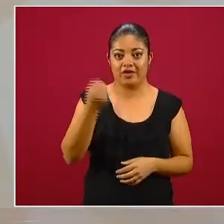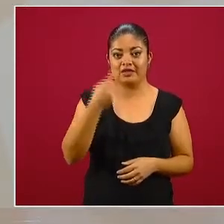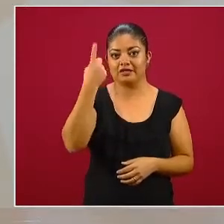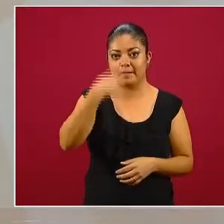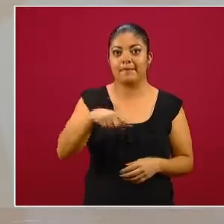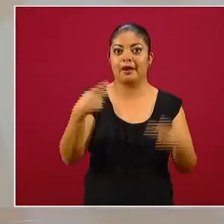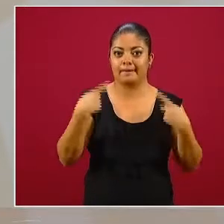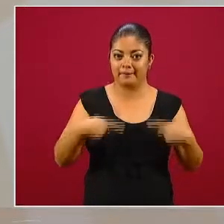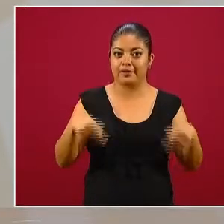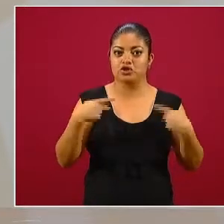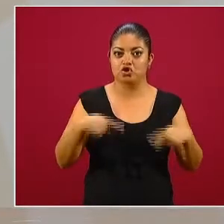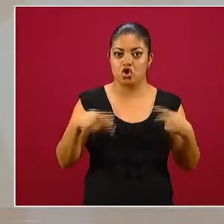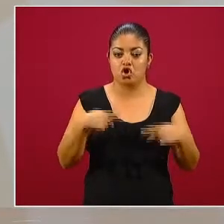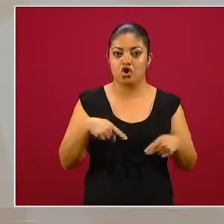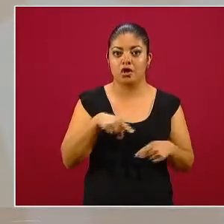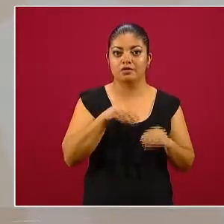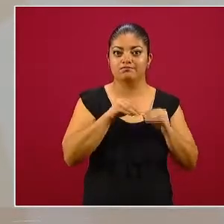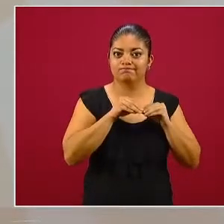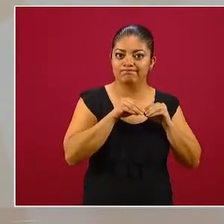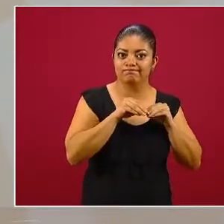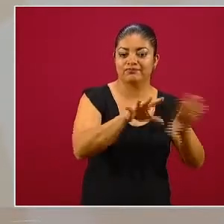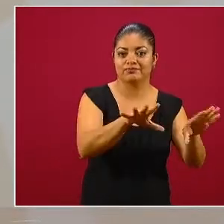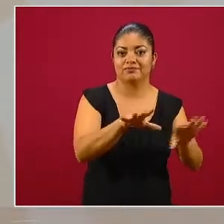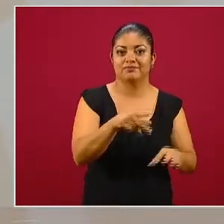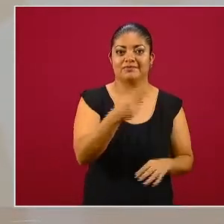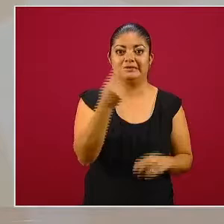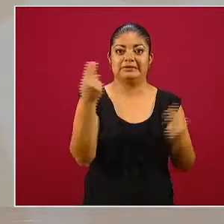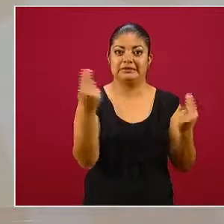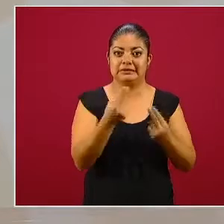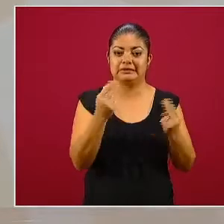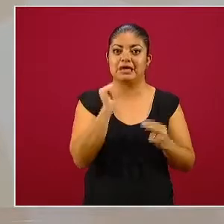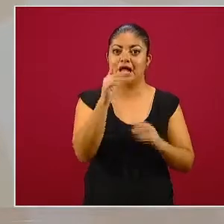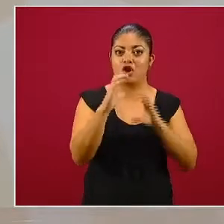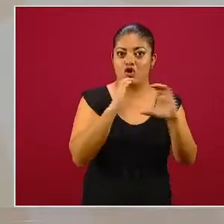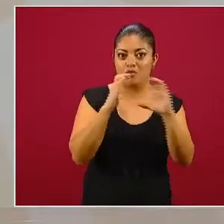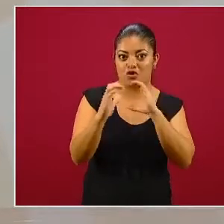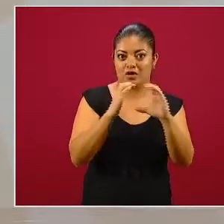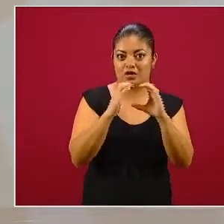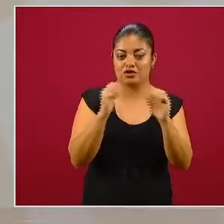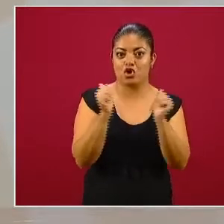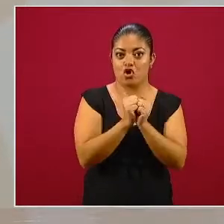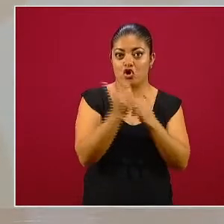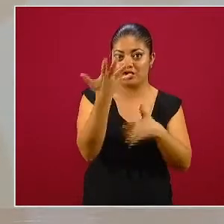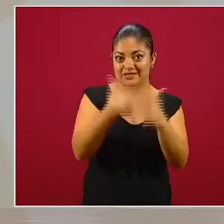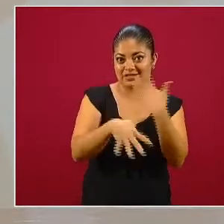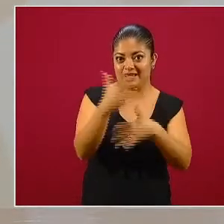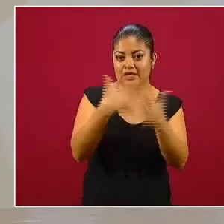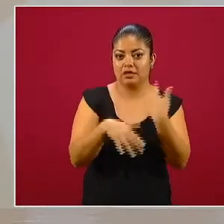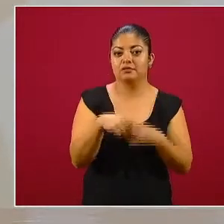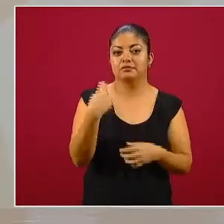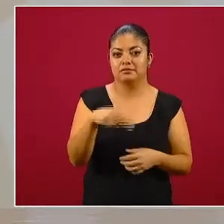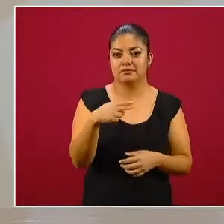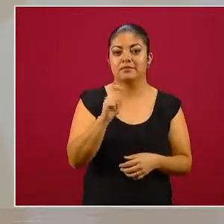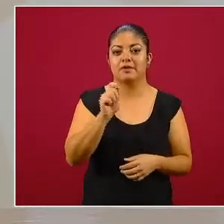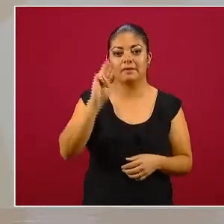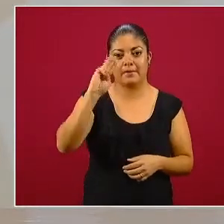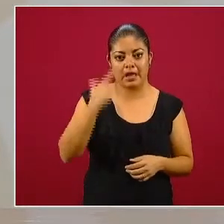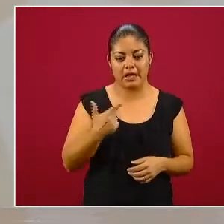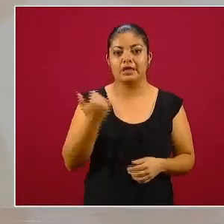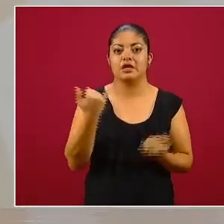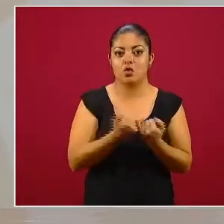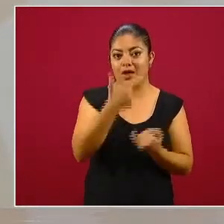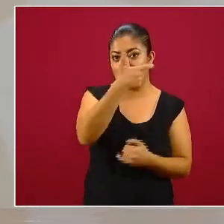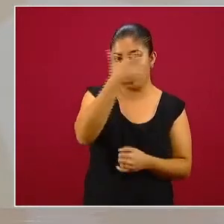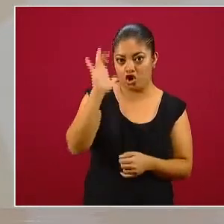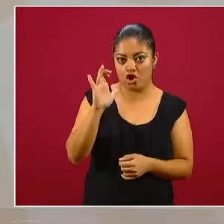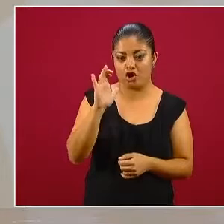a las personas que necesitan una comunicación a través de señas. Ellas son Magali Guzmán y Gloria de la